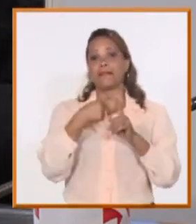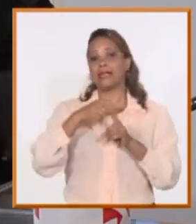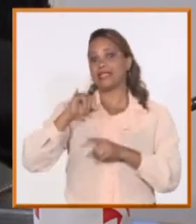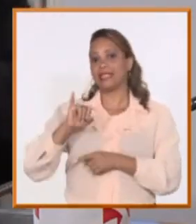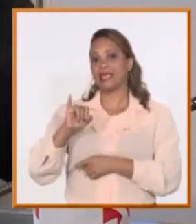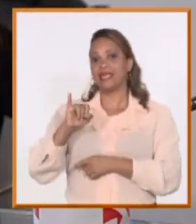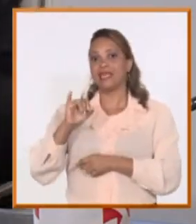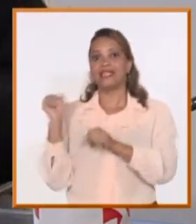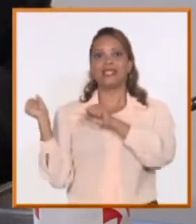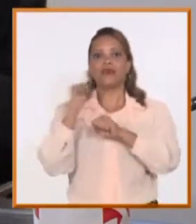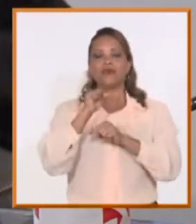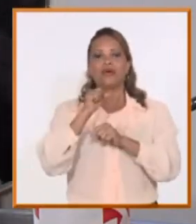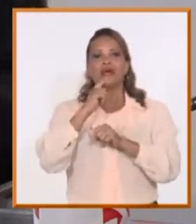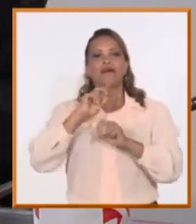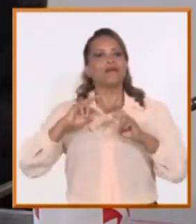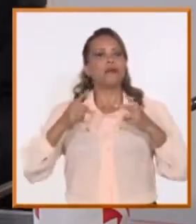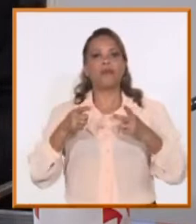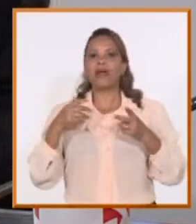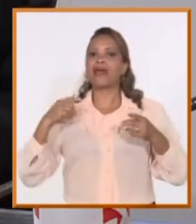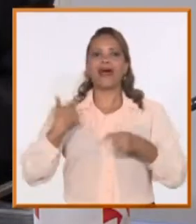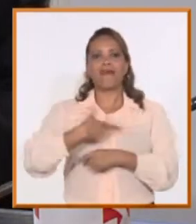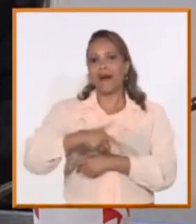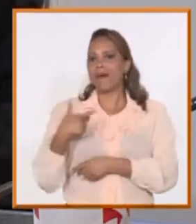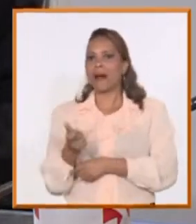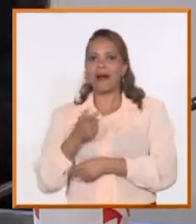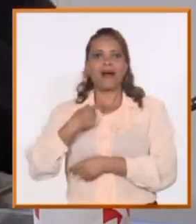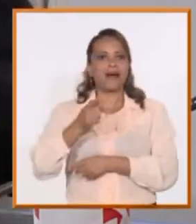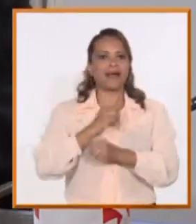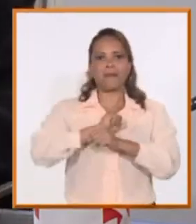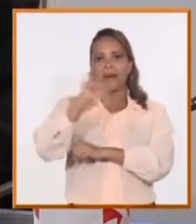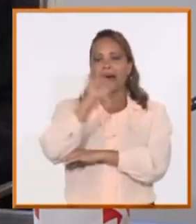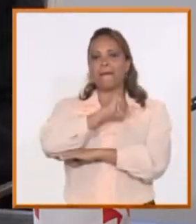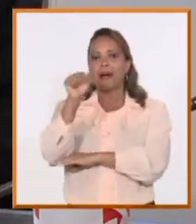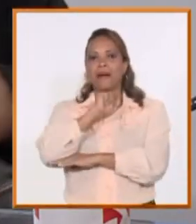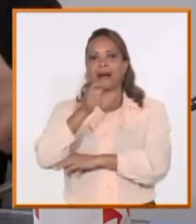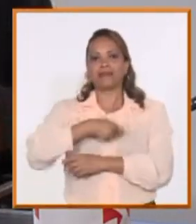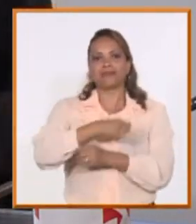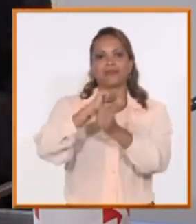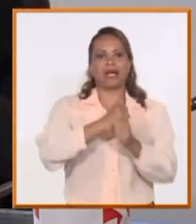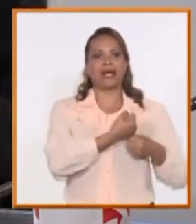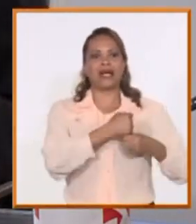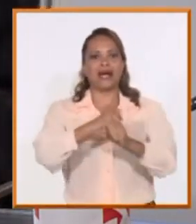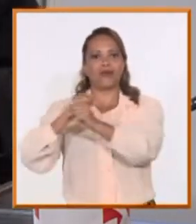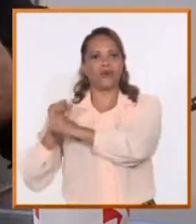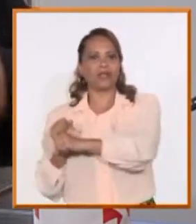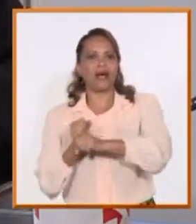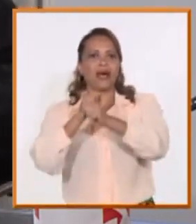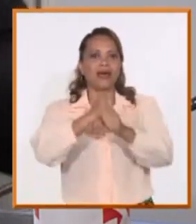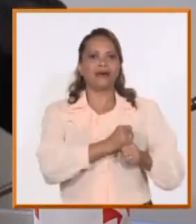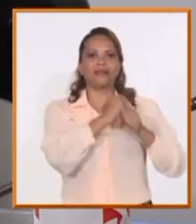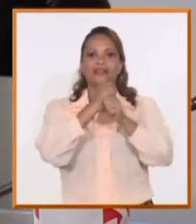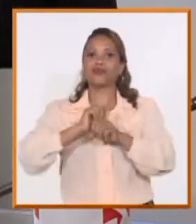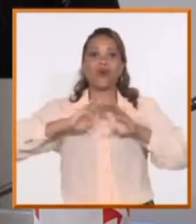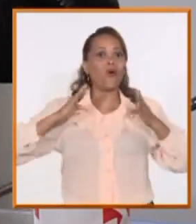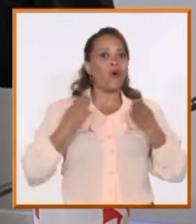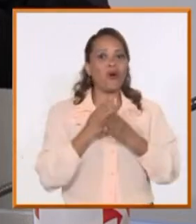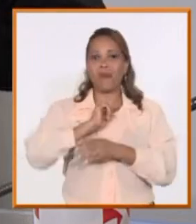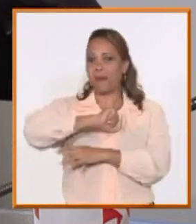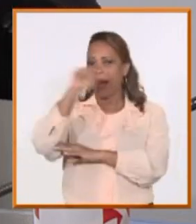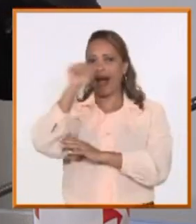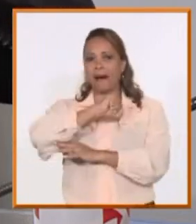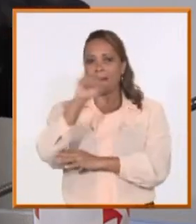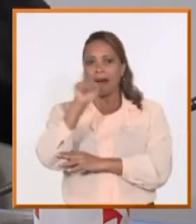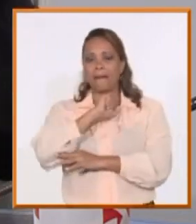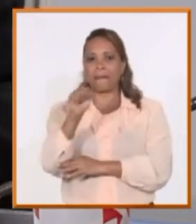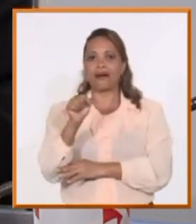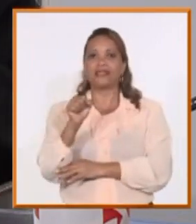de judo, después arrancó el tenis de mesa, la lucha, el canotaje. Levantó el voltaje. Y con la pelea